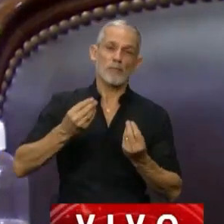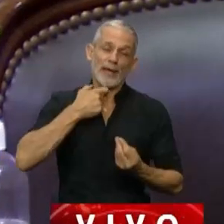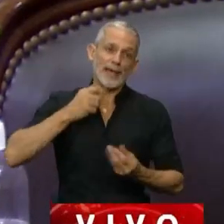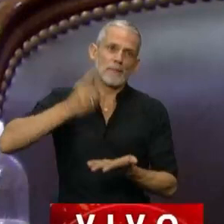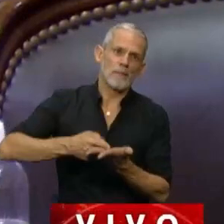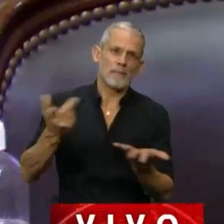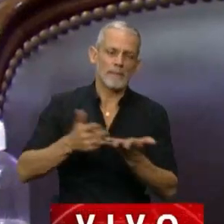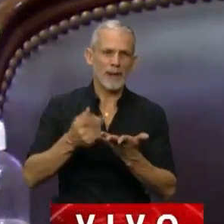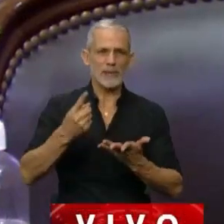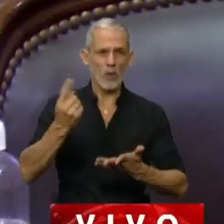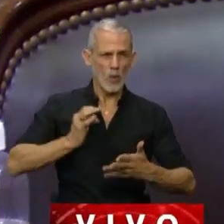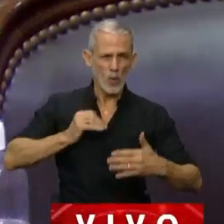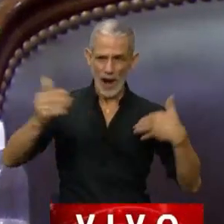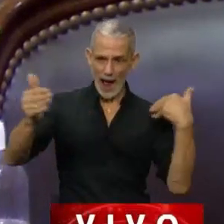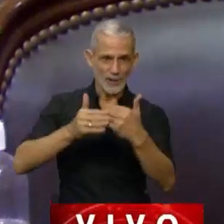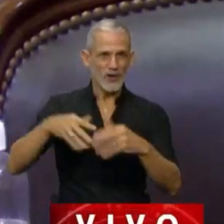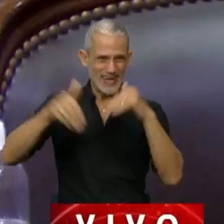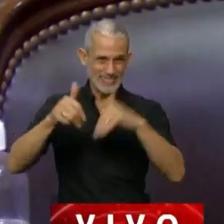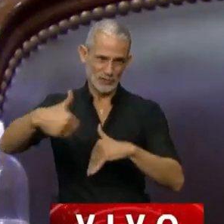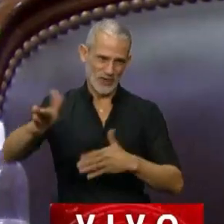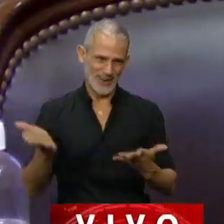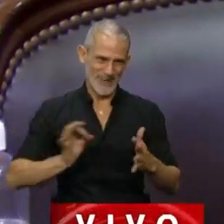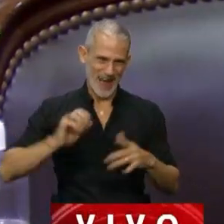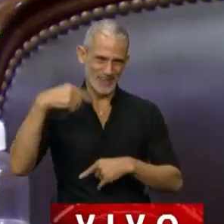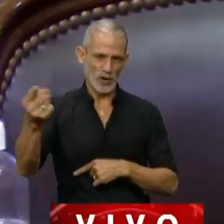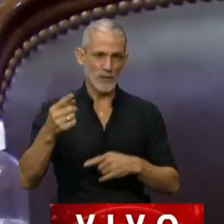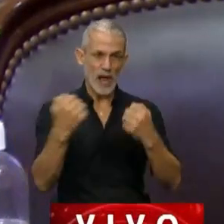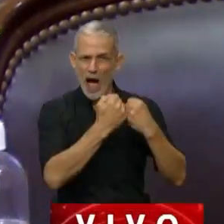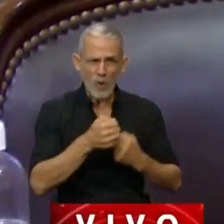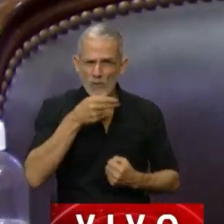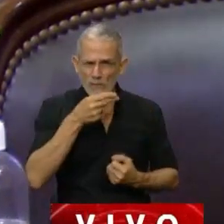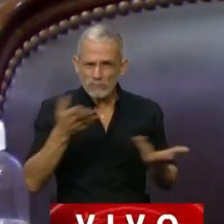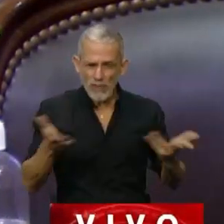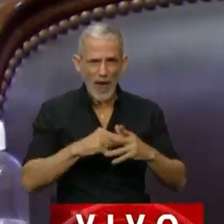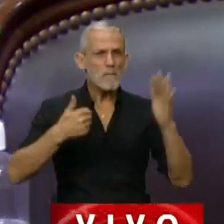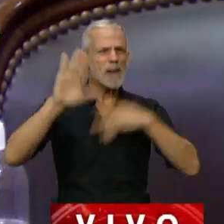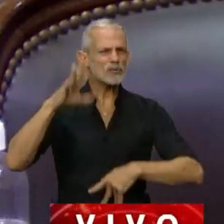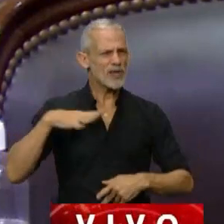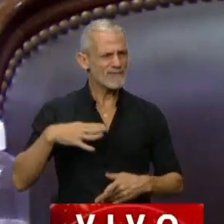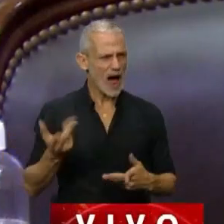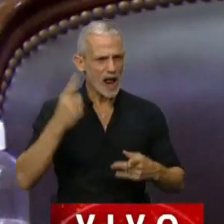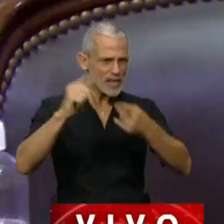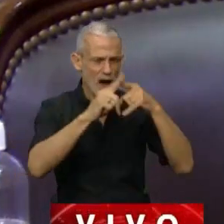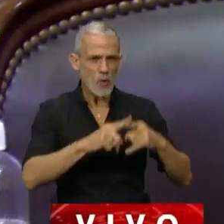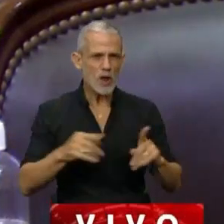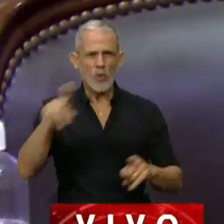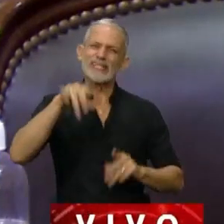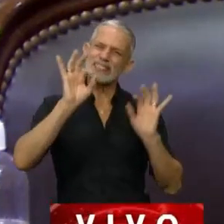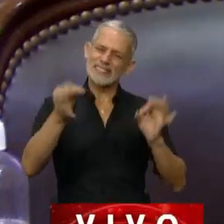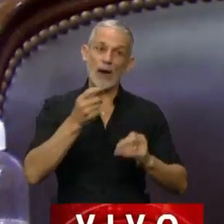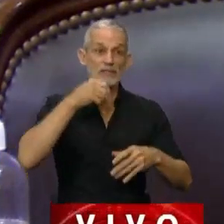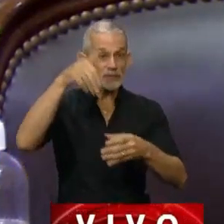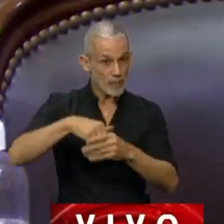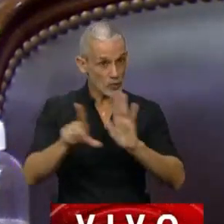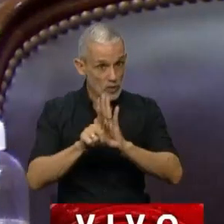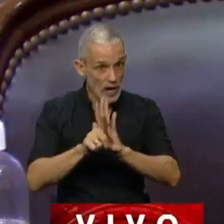imponiendo a un año de un periodo electoral, sin el acuerdo de las mayorías. Porque ustedes saben que cuando se vota